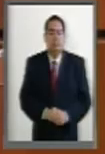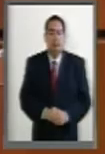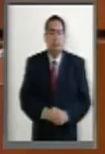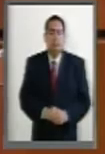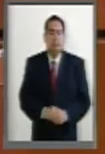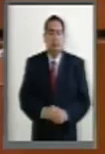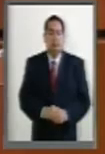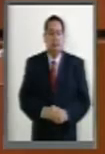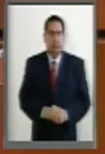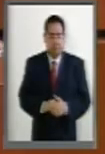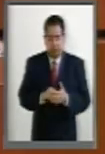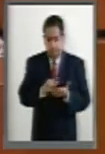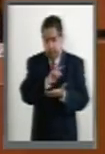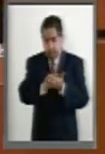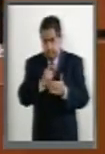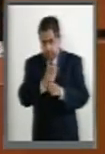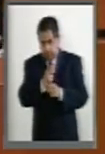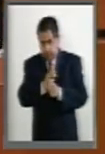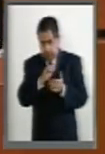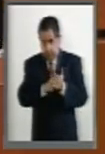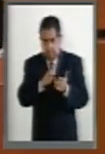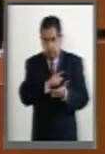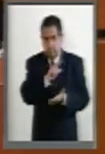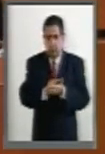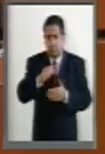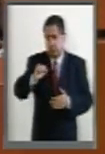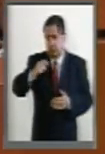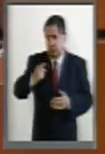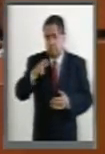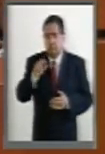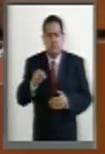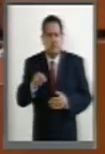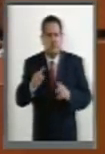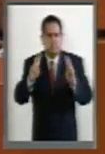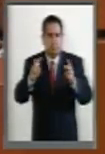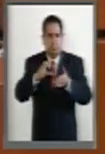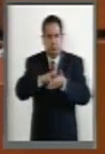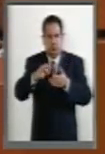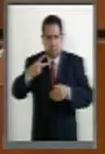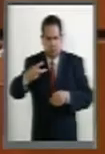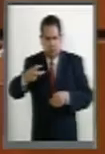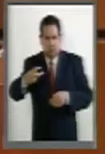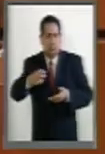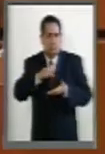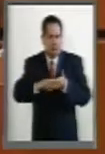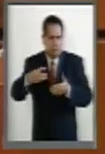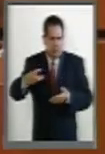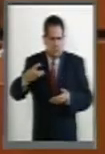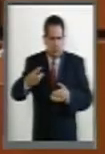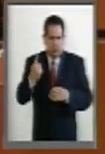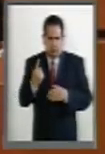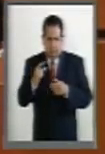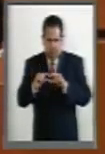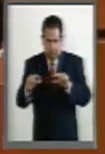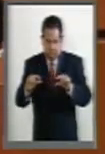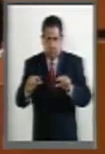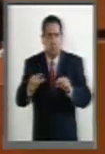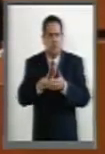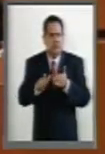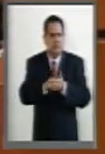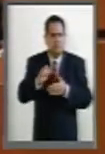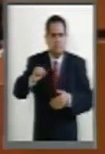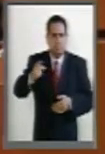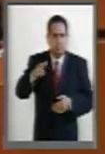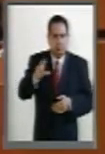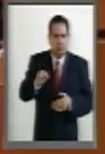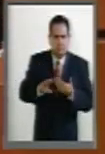en las reformas que se le hicieron a la ley de amparo, en los títulos segundo, capítulo tercero, primera parte de la ley de